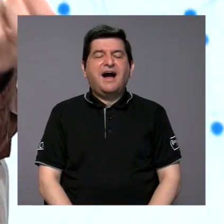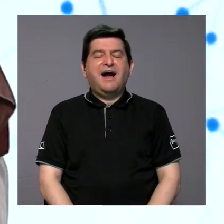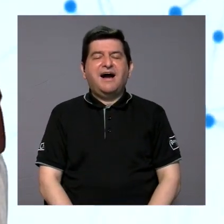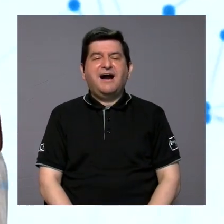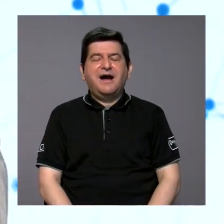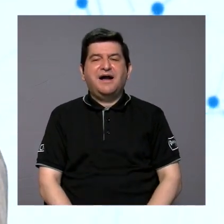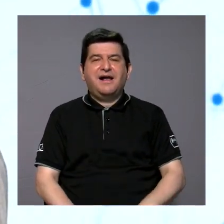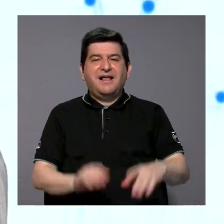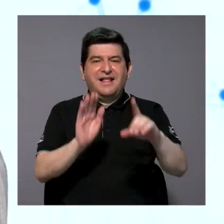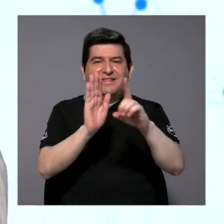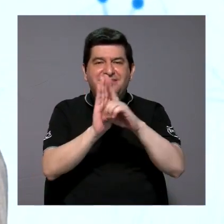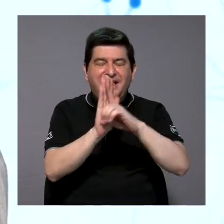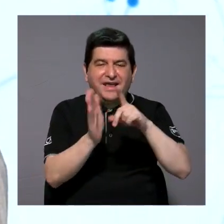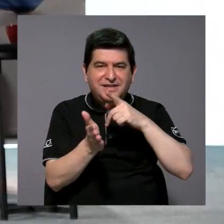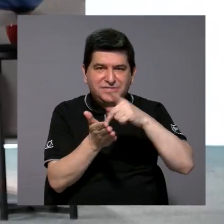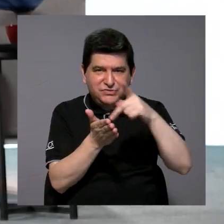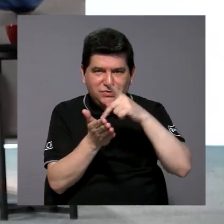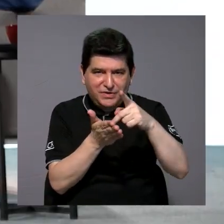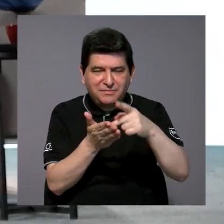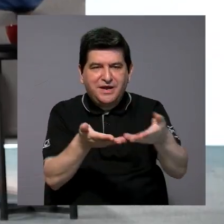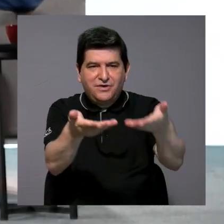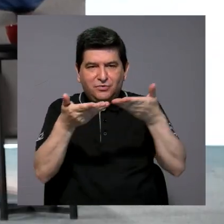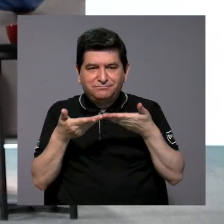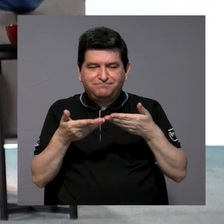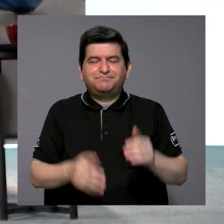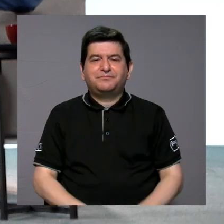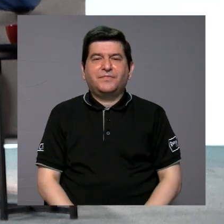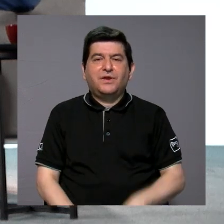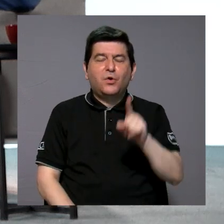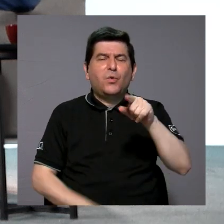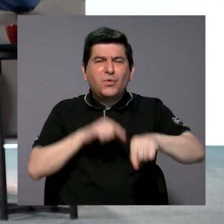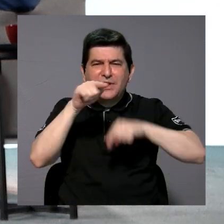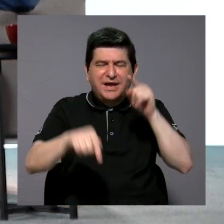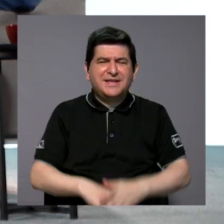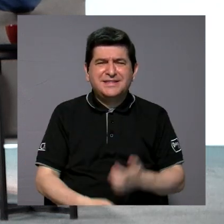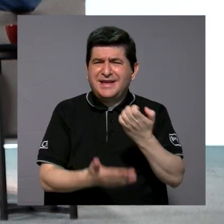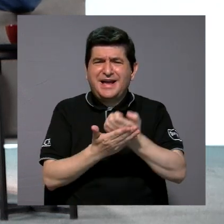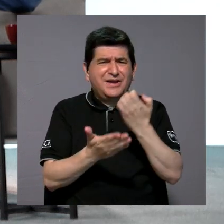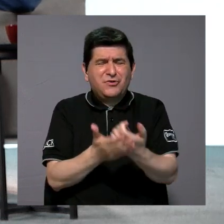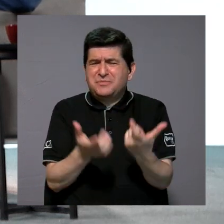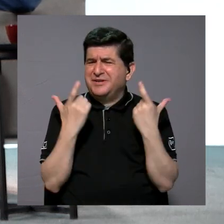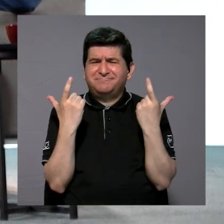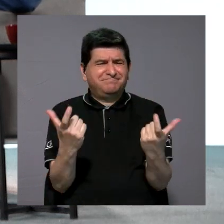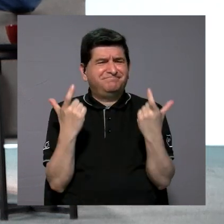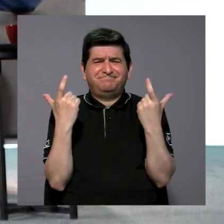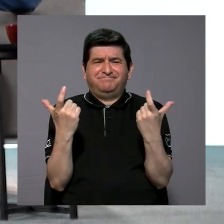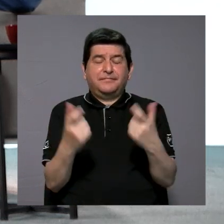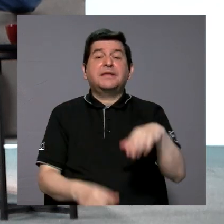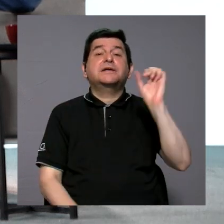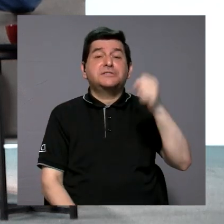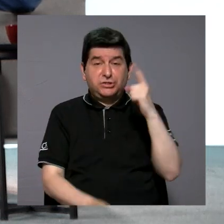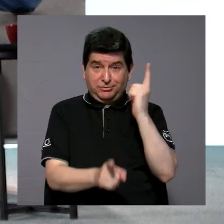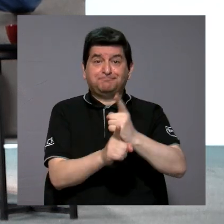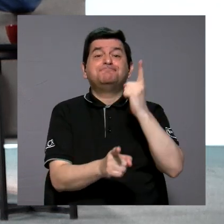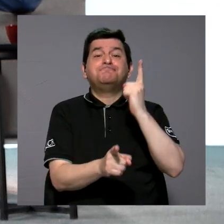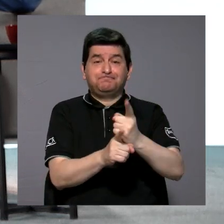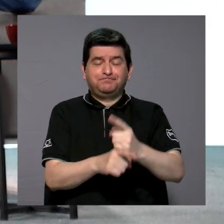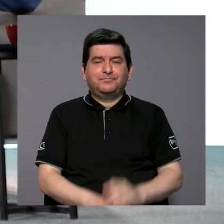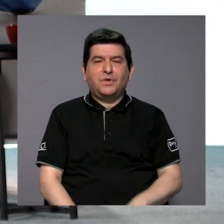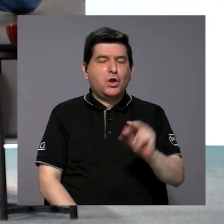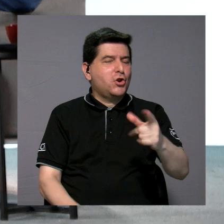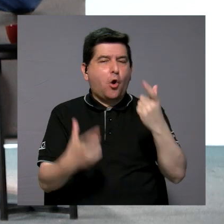recibir una compensación de vuelta. Una de las críticas es que económicamente no es lucrativo. Sí, exactamente. No